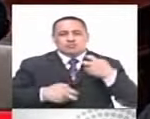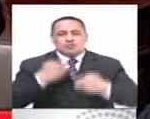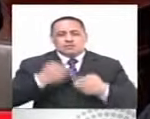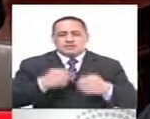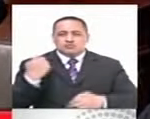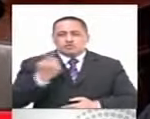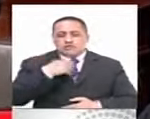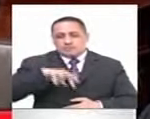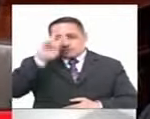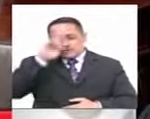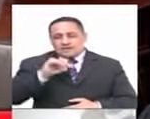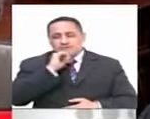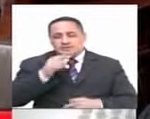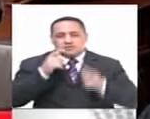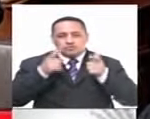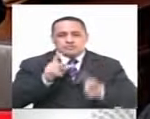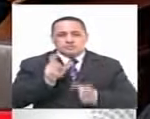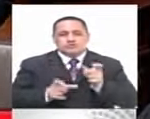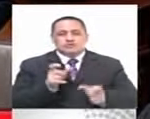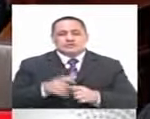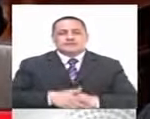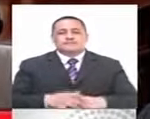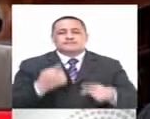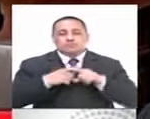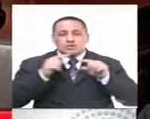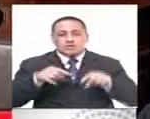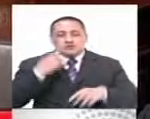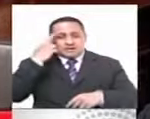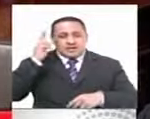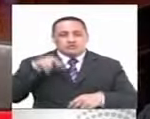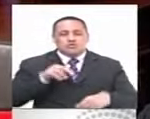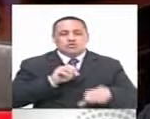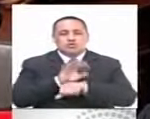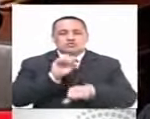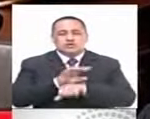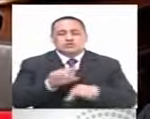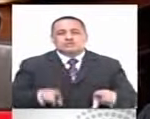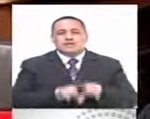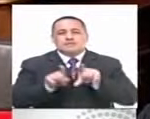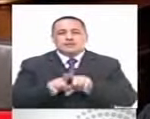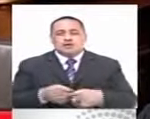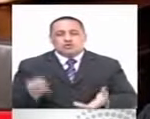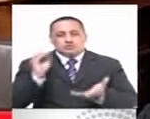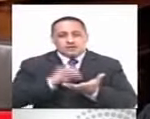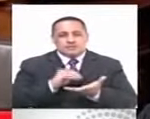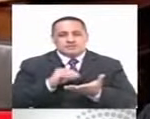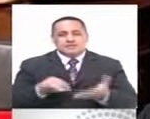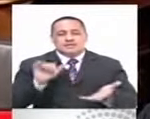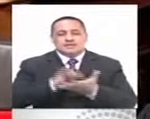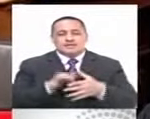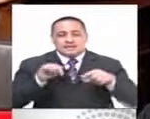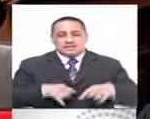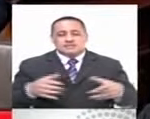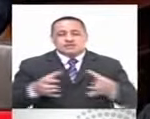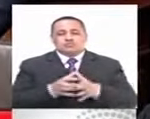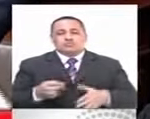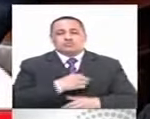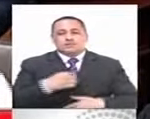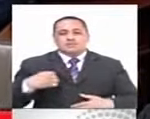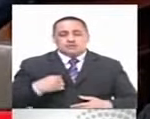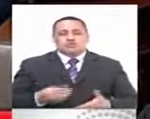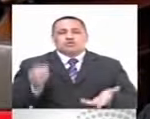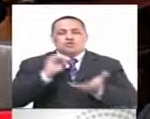país, que es la inseguridad ciudadana. Por tal motivo, exhortamos nuevamente a que este gabinete tome en